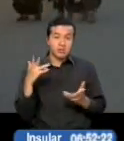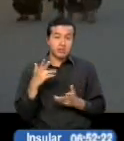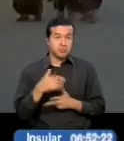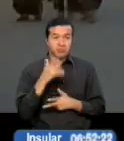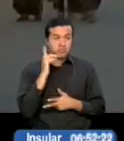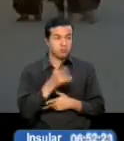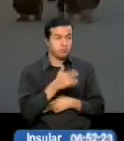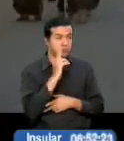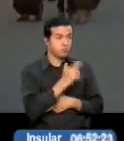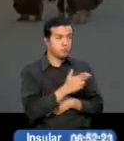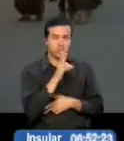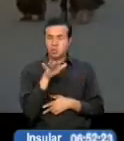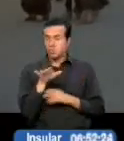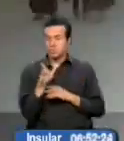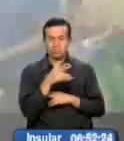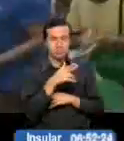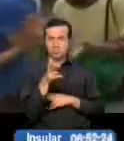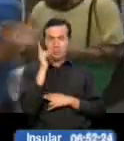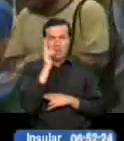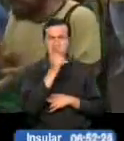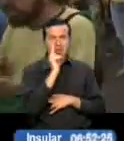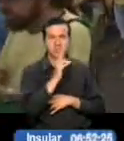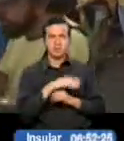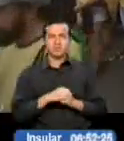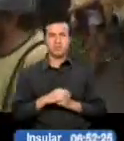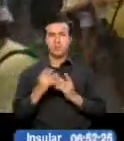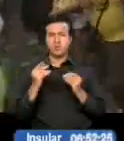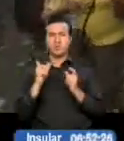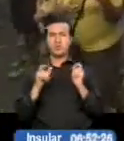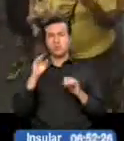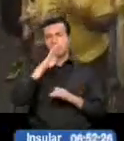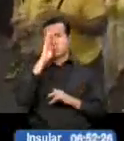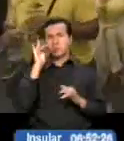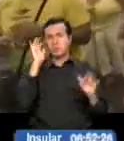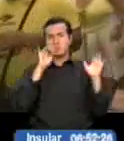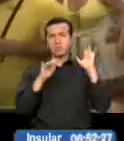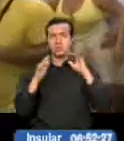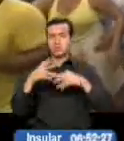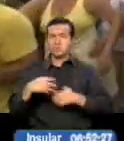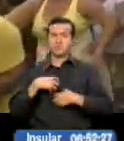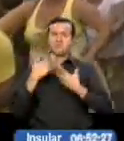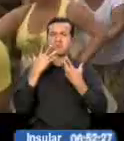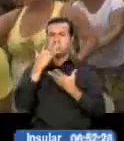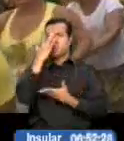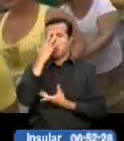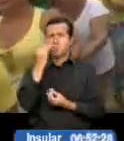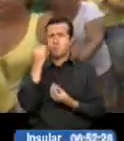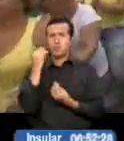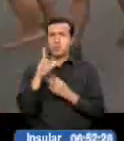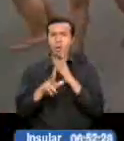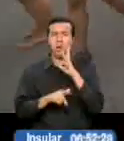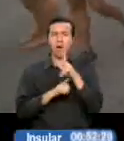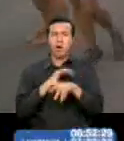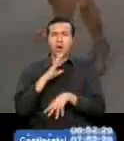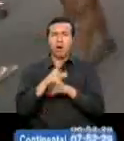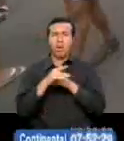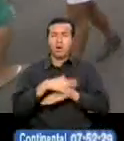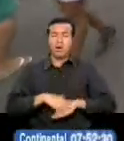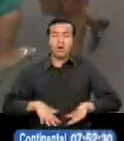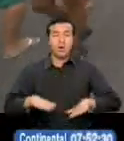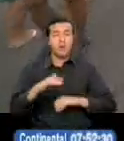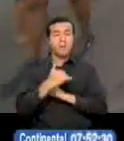a sus víctimas al azar. Miles de brasileños se concentraron en protesta por los numerosos casos de corrupción que azotan al